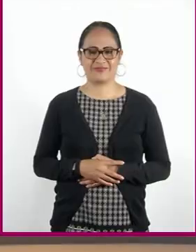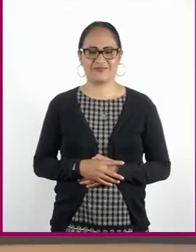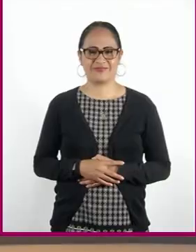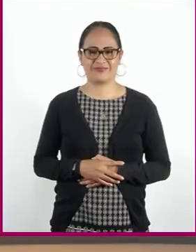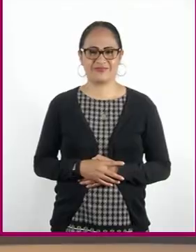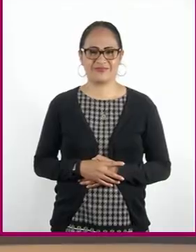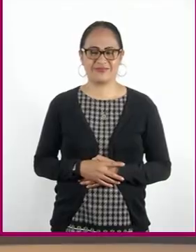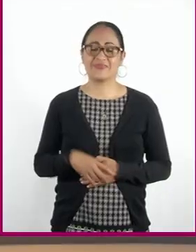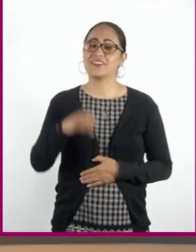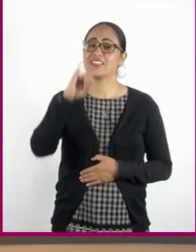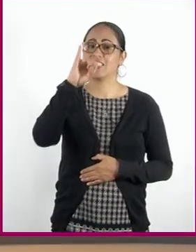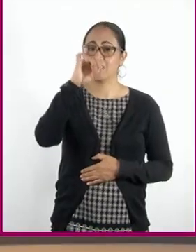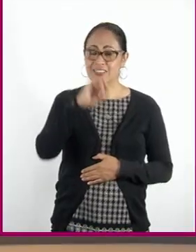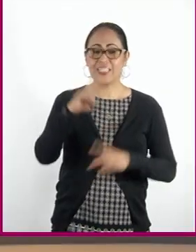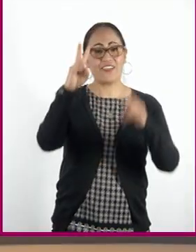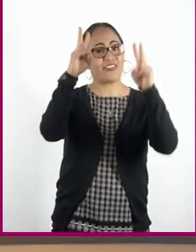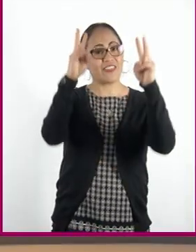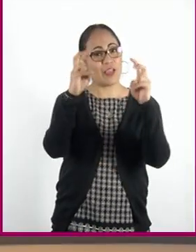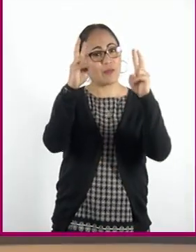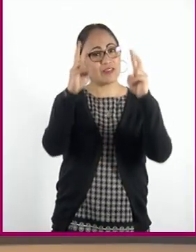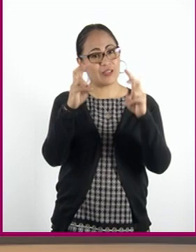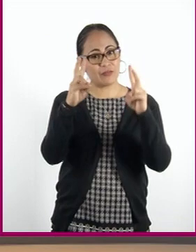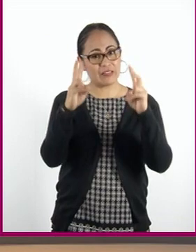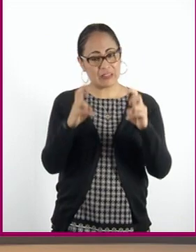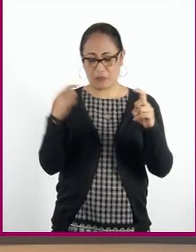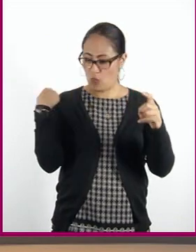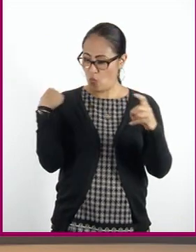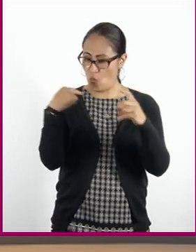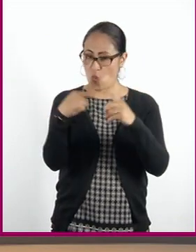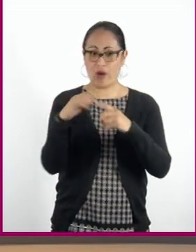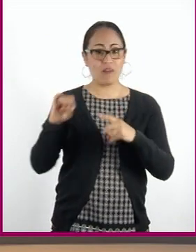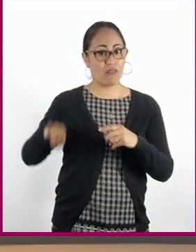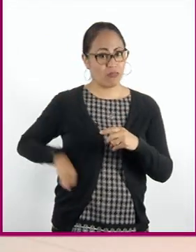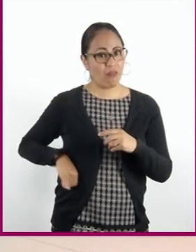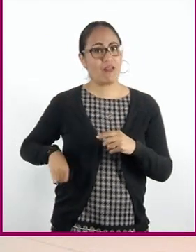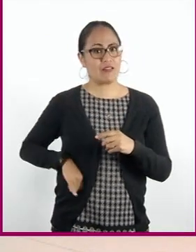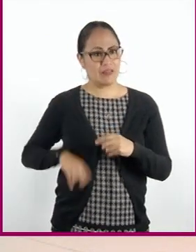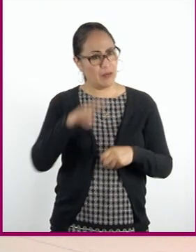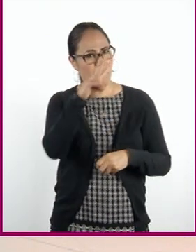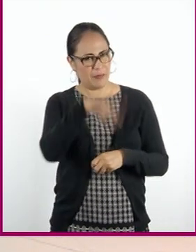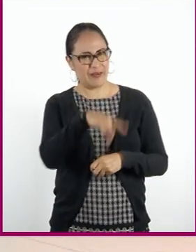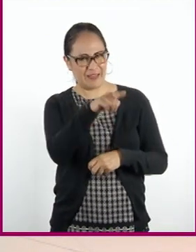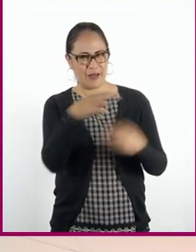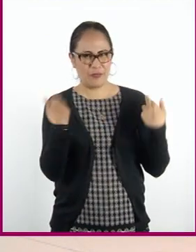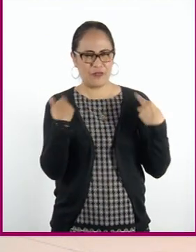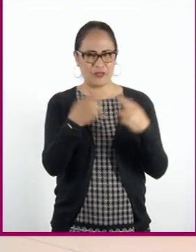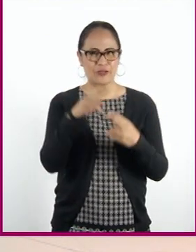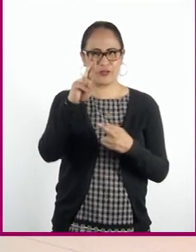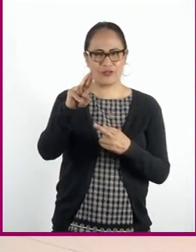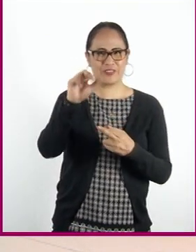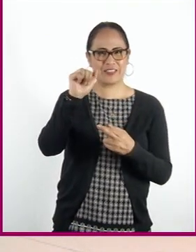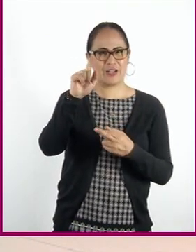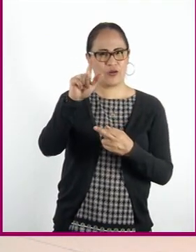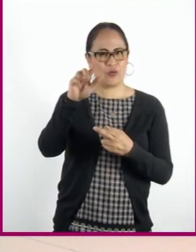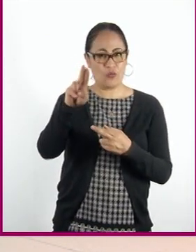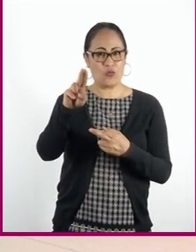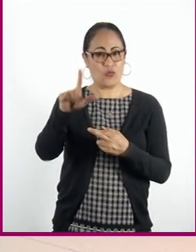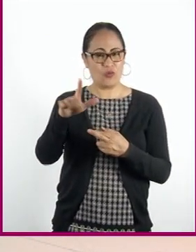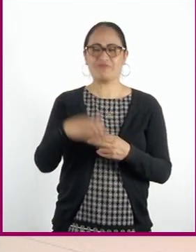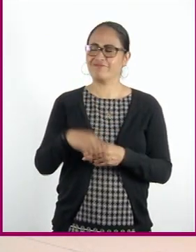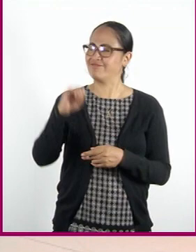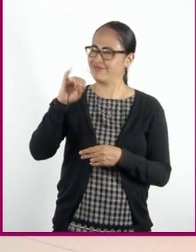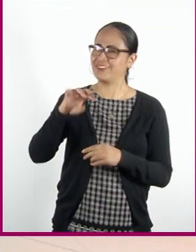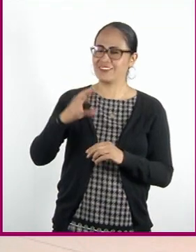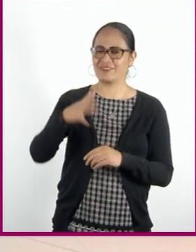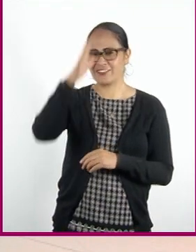sido muy interesantes todos los temas que hemos trabajado hasta el momento, ¿no lo cree, maestro Raúl? ¡Claro! Y considero que nos ha permitido